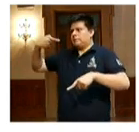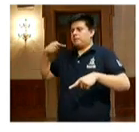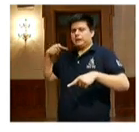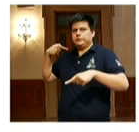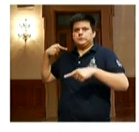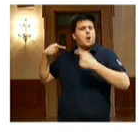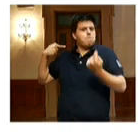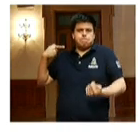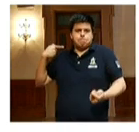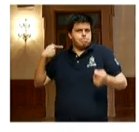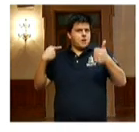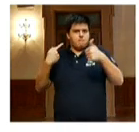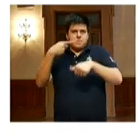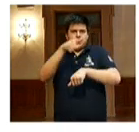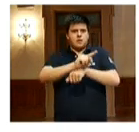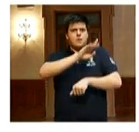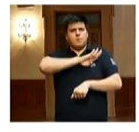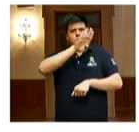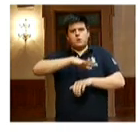reportadas